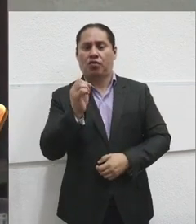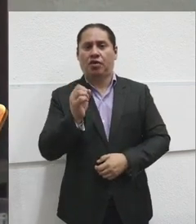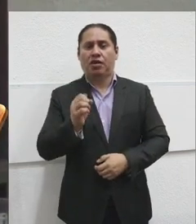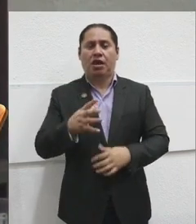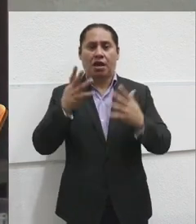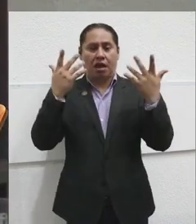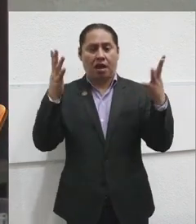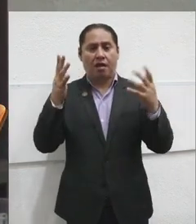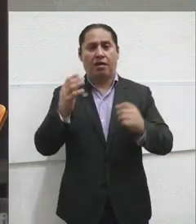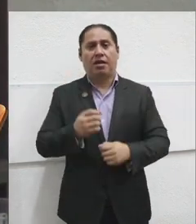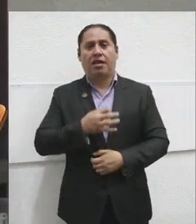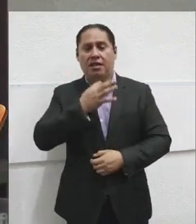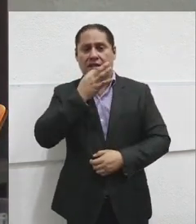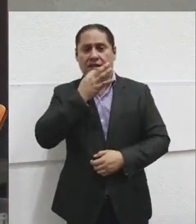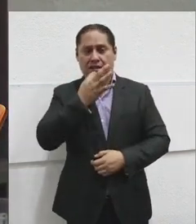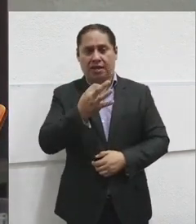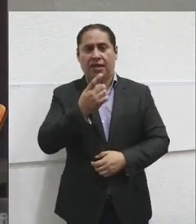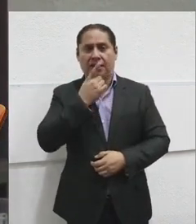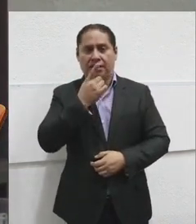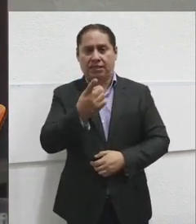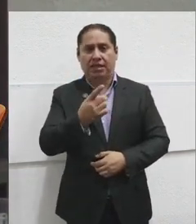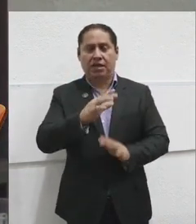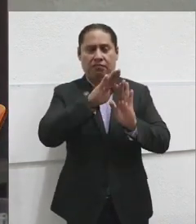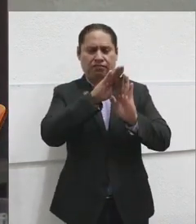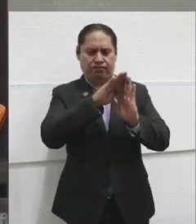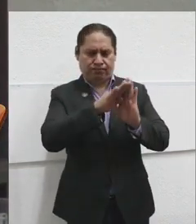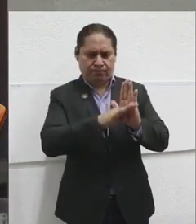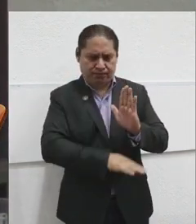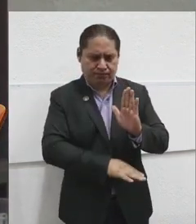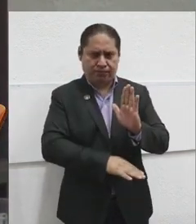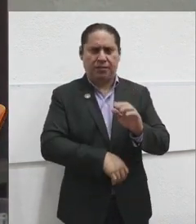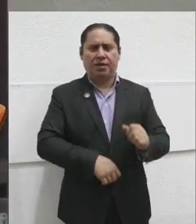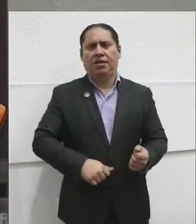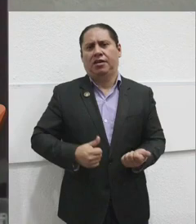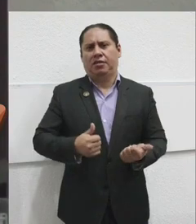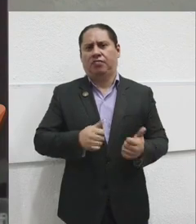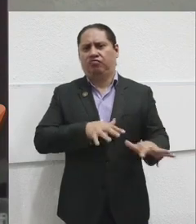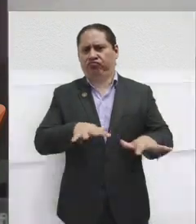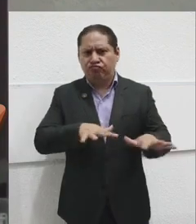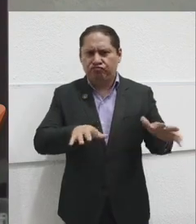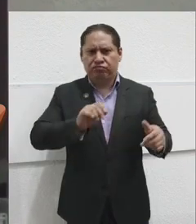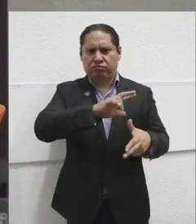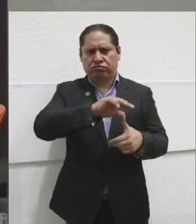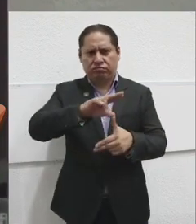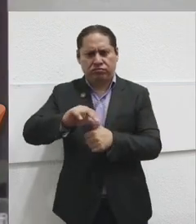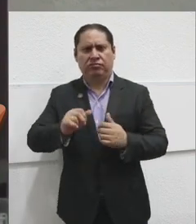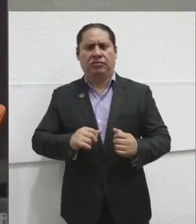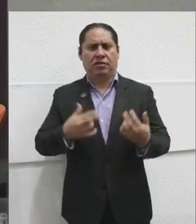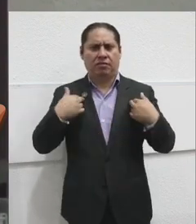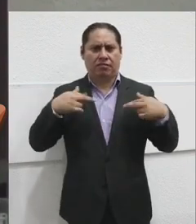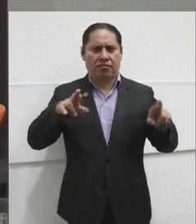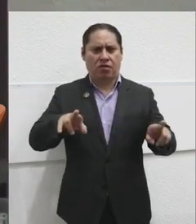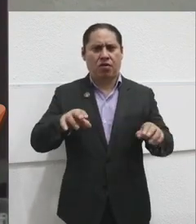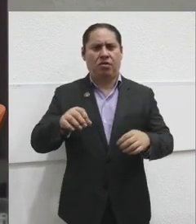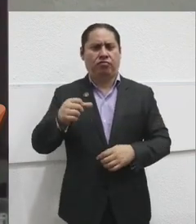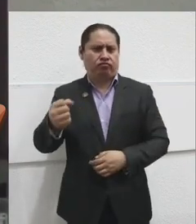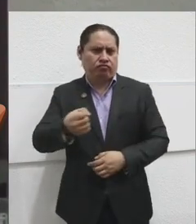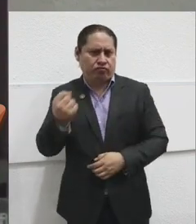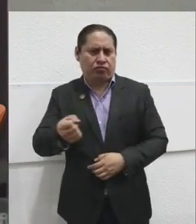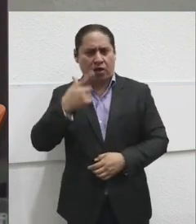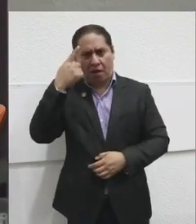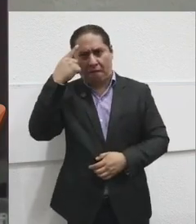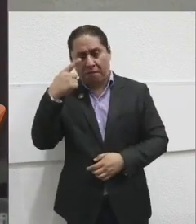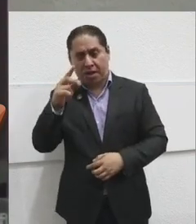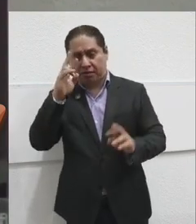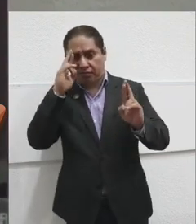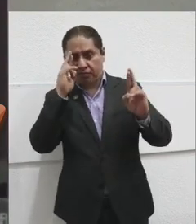el Día Internacional para la Reducción del Riesgo de Desastres y representa la oportunidad para